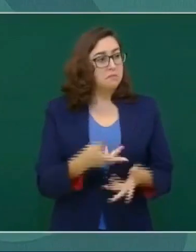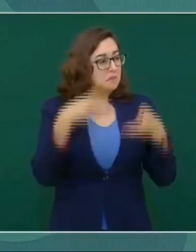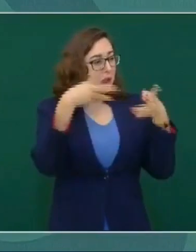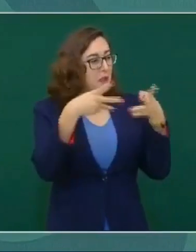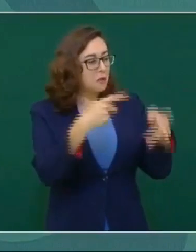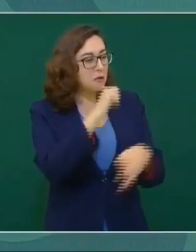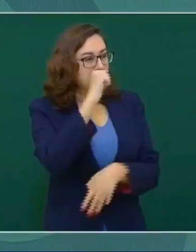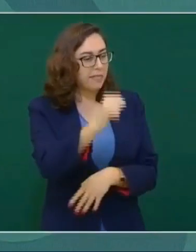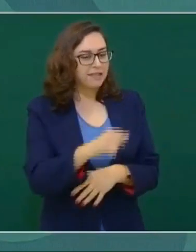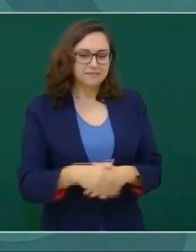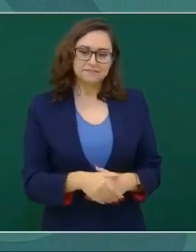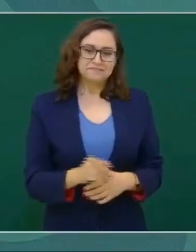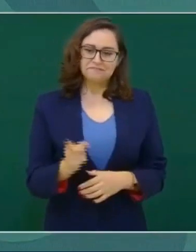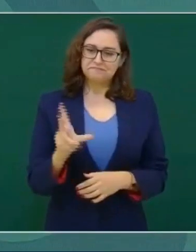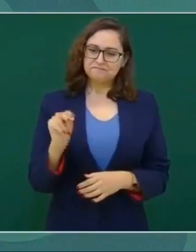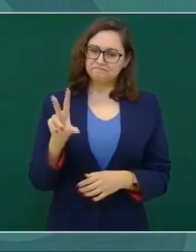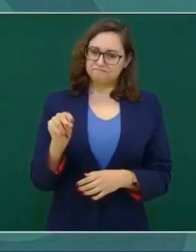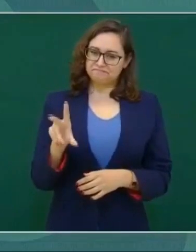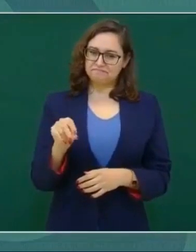esto es,